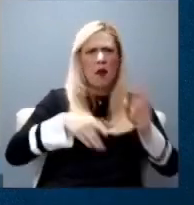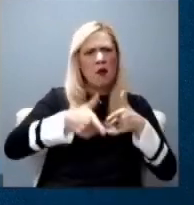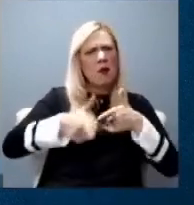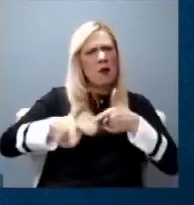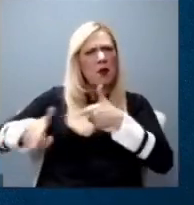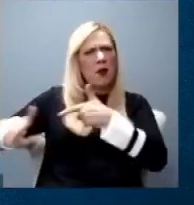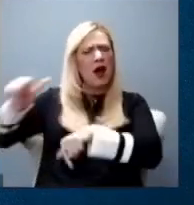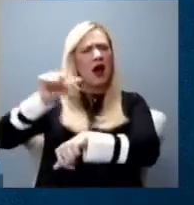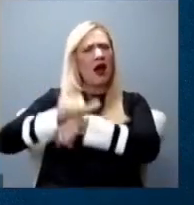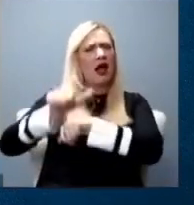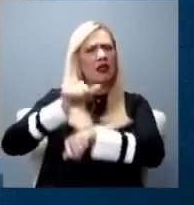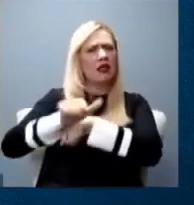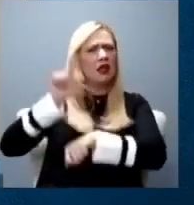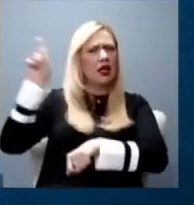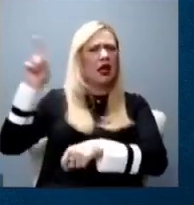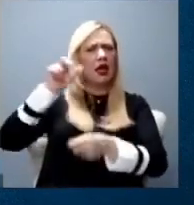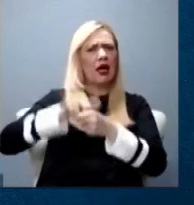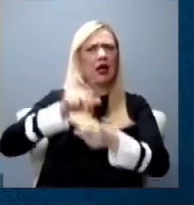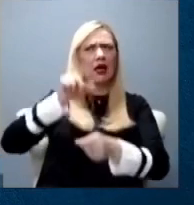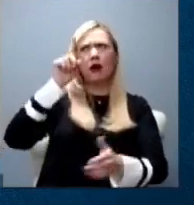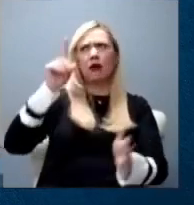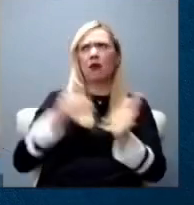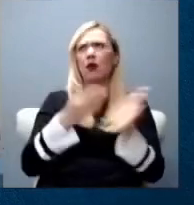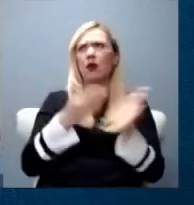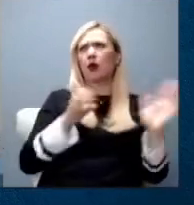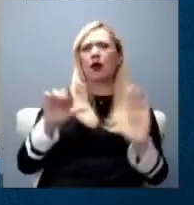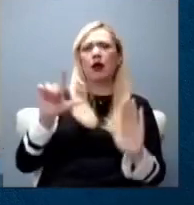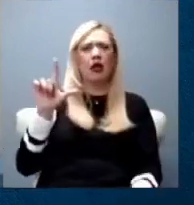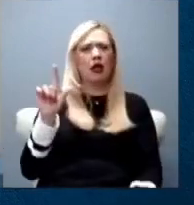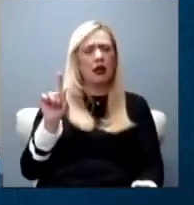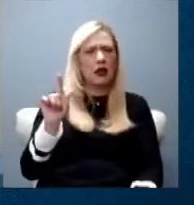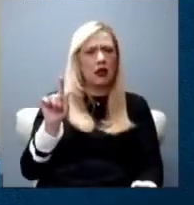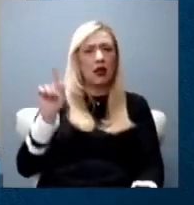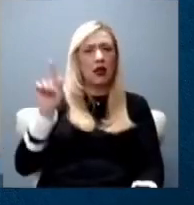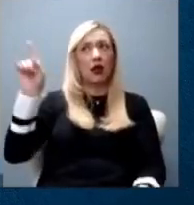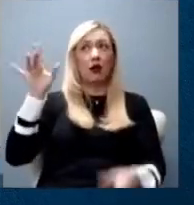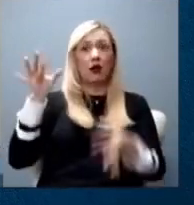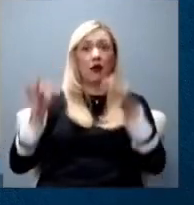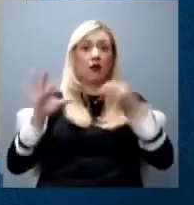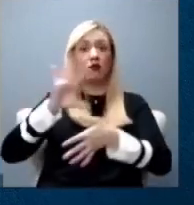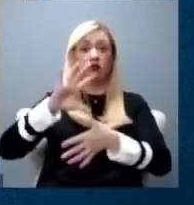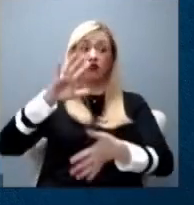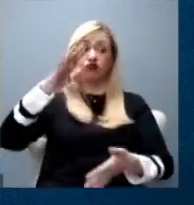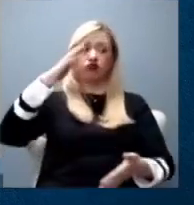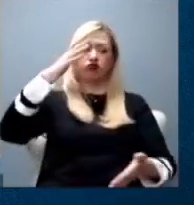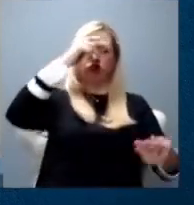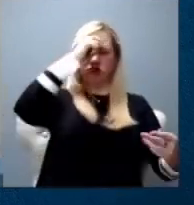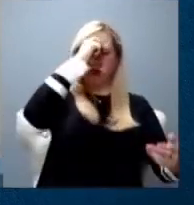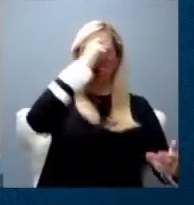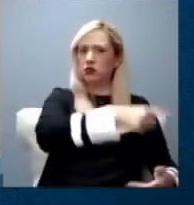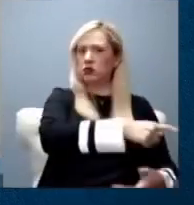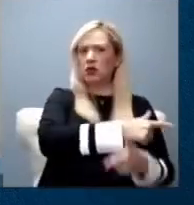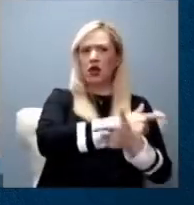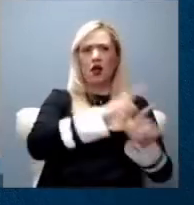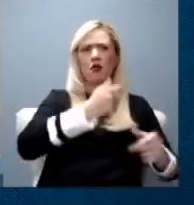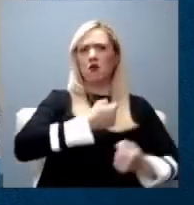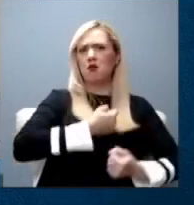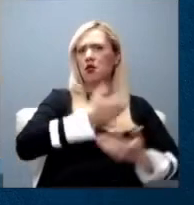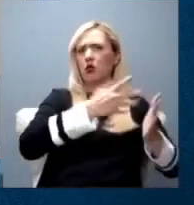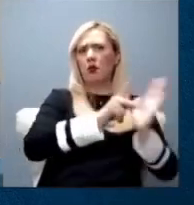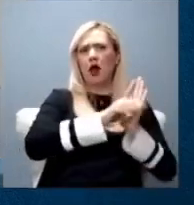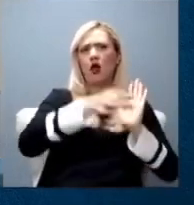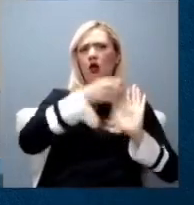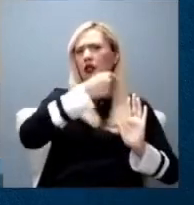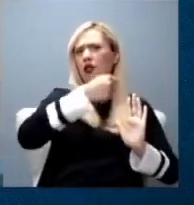década del 70, la Corte Interamericana le reconoció a este periodista su derecho a la libertad de expresión, pero le exigió a